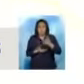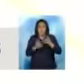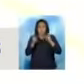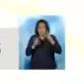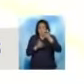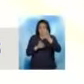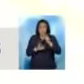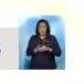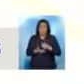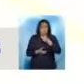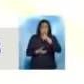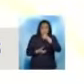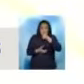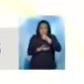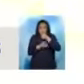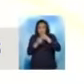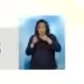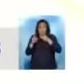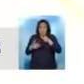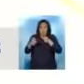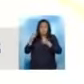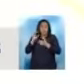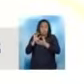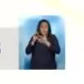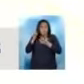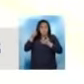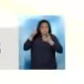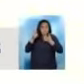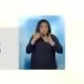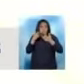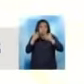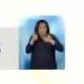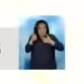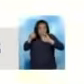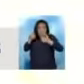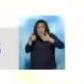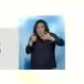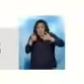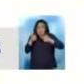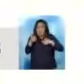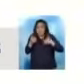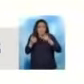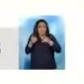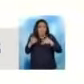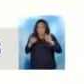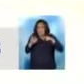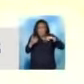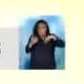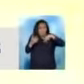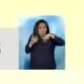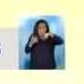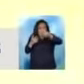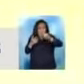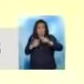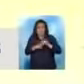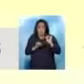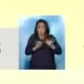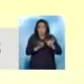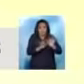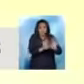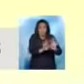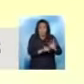en vivo, el micrófono, incluso los celulares con los que estamos usando para conversar contigo, se mojen, porque en verdad no se puede ya caminar más allá, Lourdes. No, quédate allí,